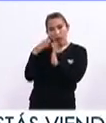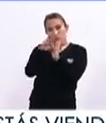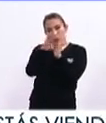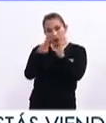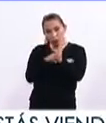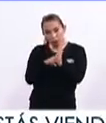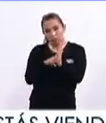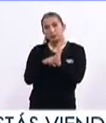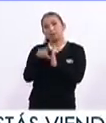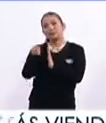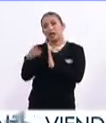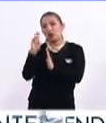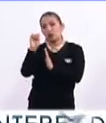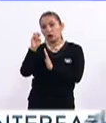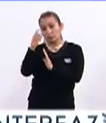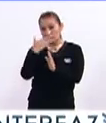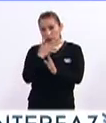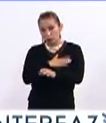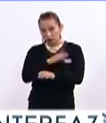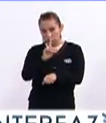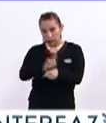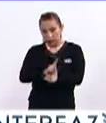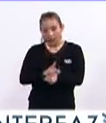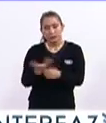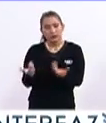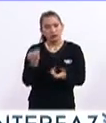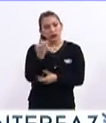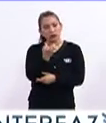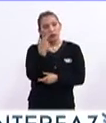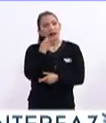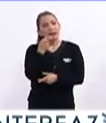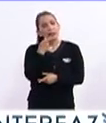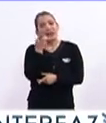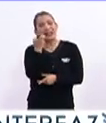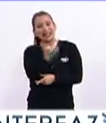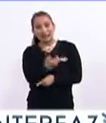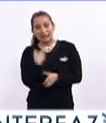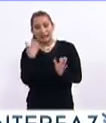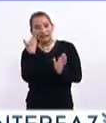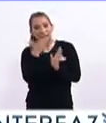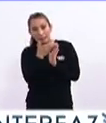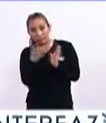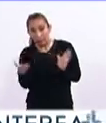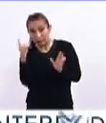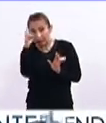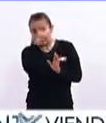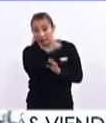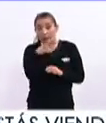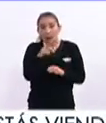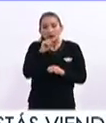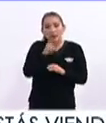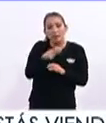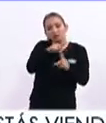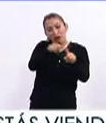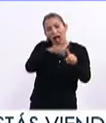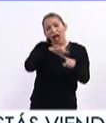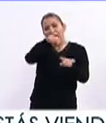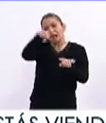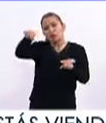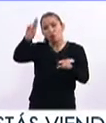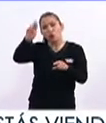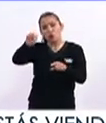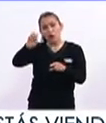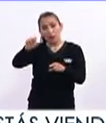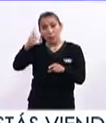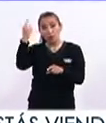Curricular de la UNAM. Gracias por estar con nosotros, muy buenos días. Precisamente pues vamos a hablar de esta etapa tan compleja, pero también de las alternativas que ofrece la UNAM,